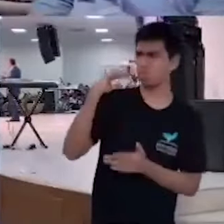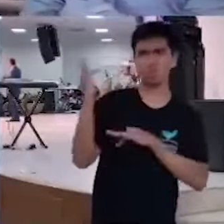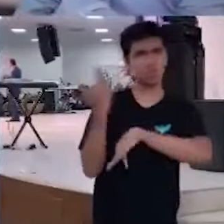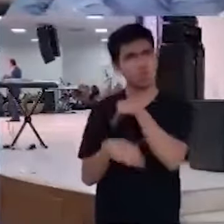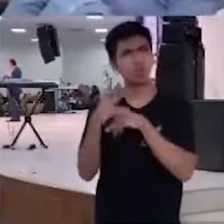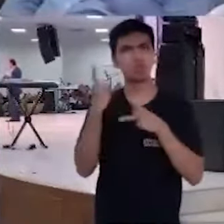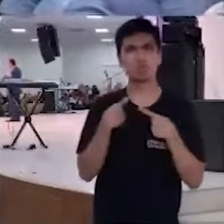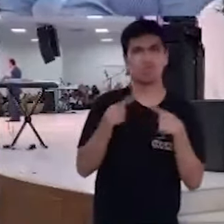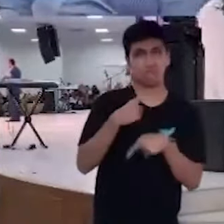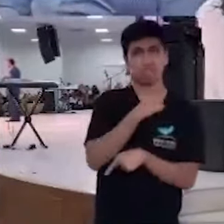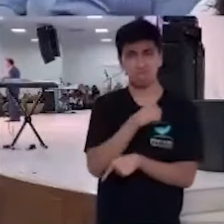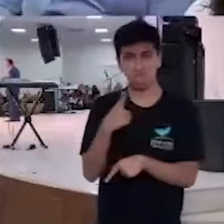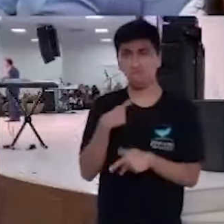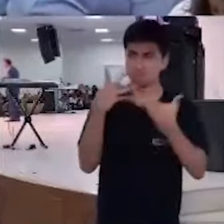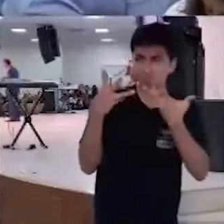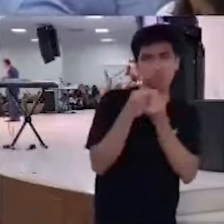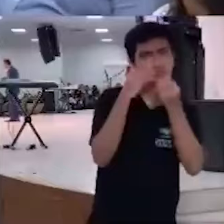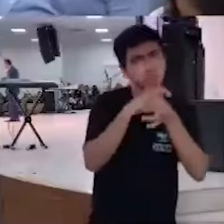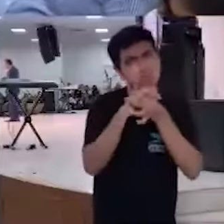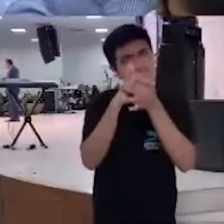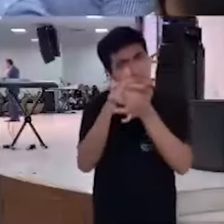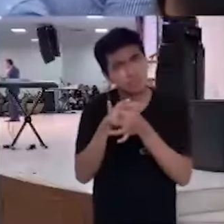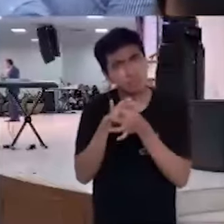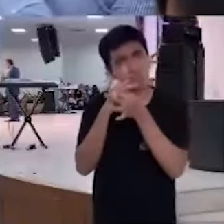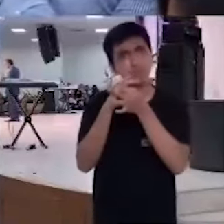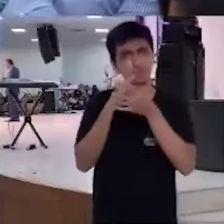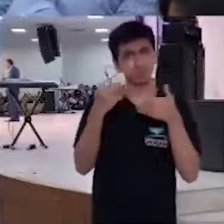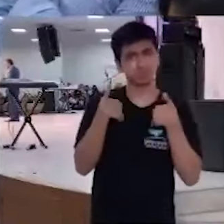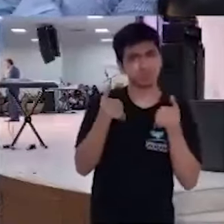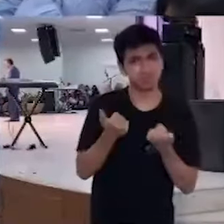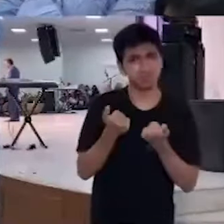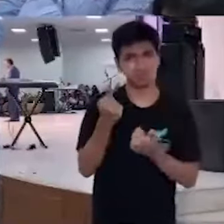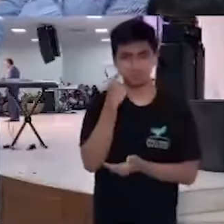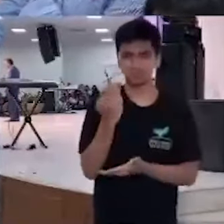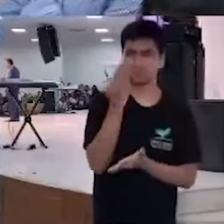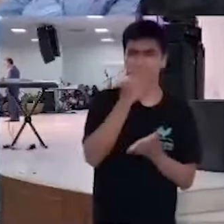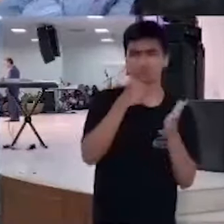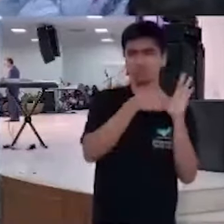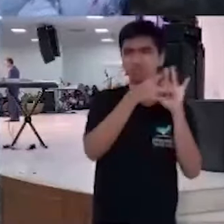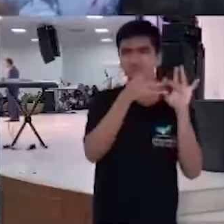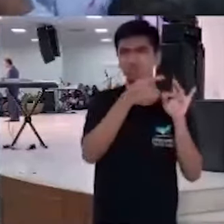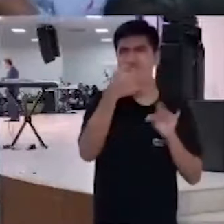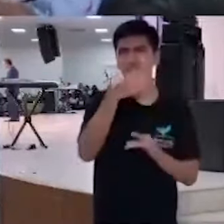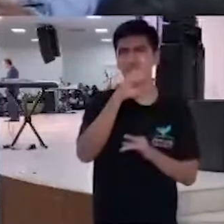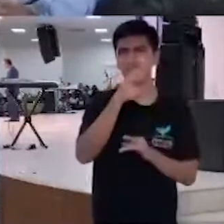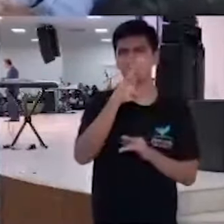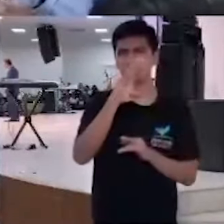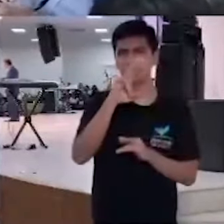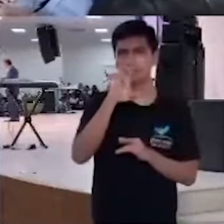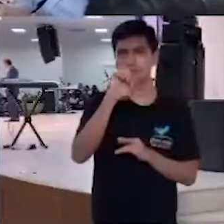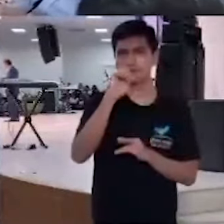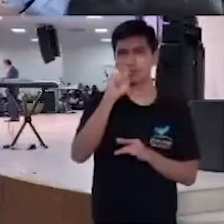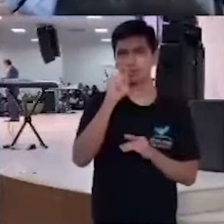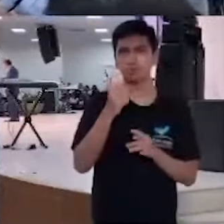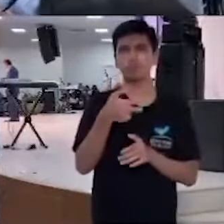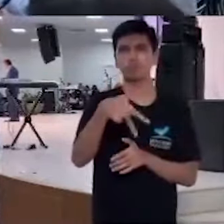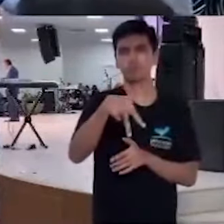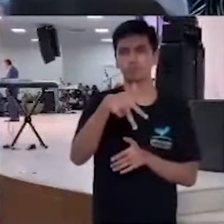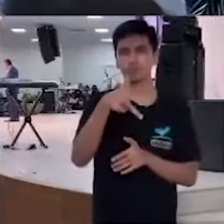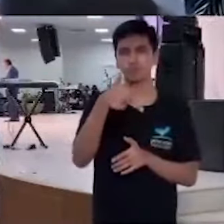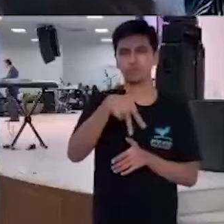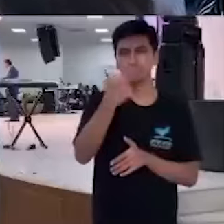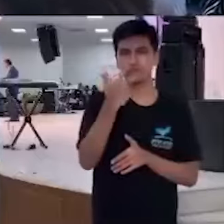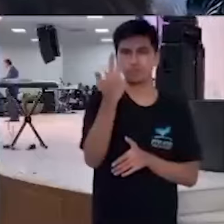iglesia, en este tema de la inmoralidad sexual. La Biblia dice en Hebreos capítulo 13, versículo 17, pasaje que